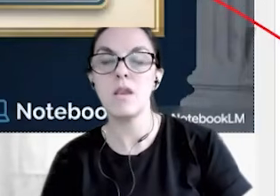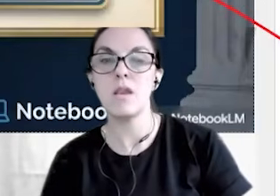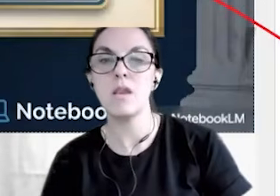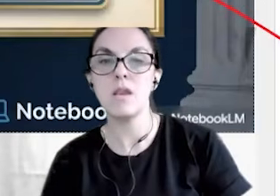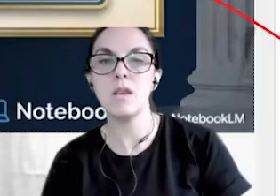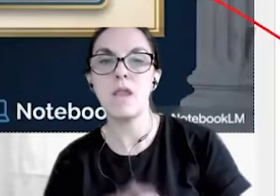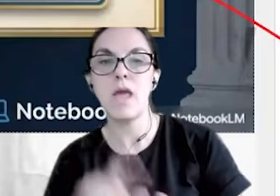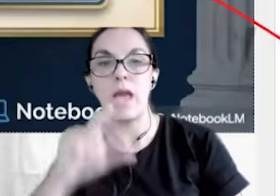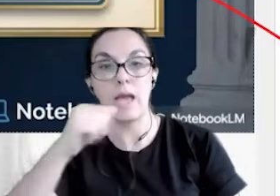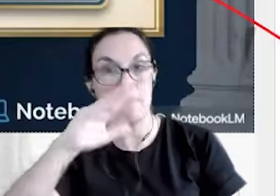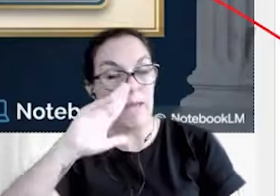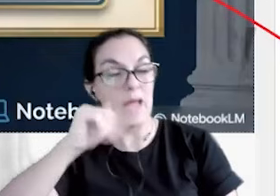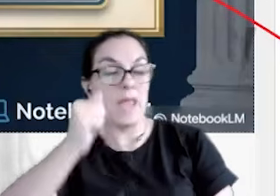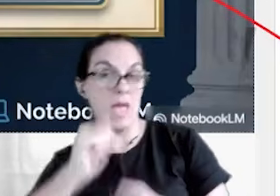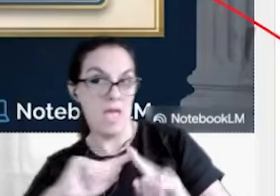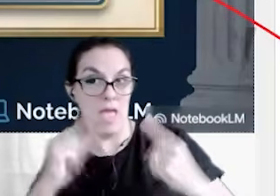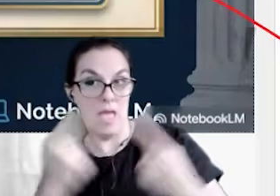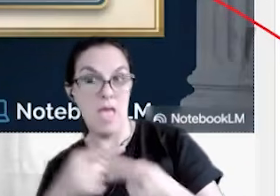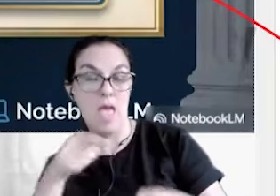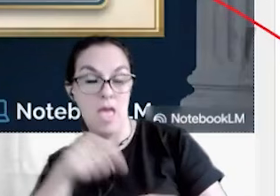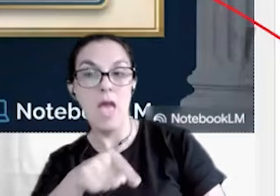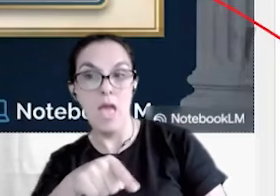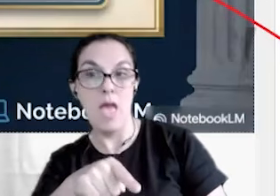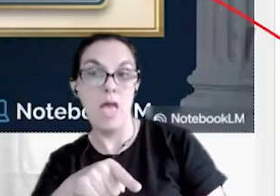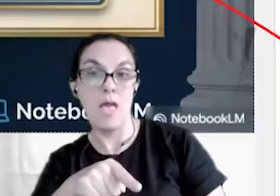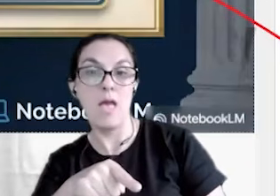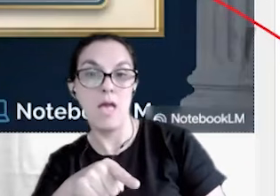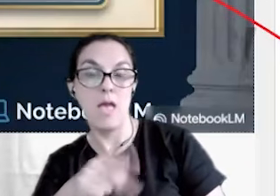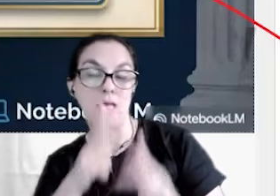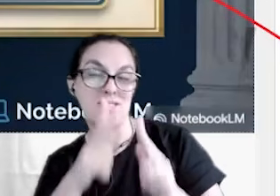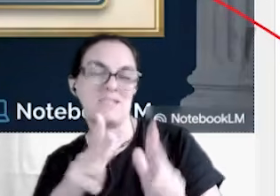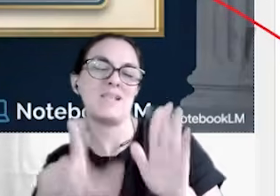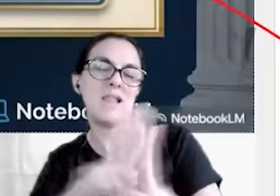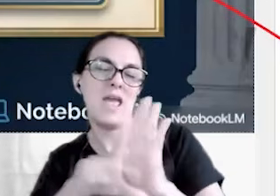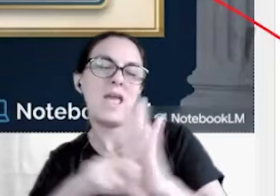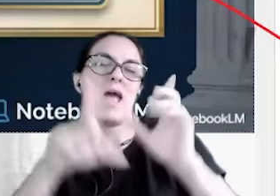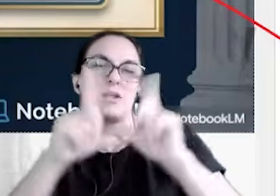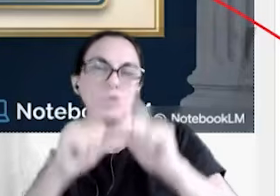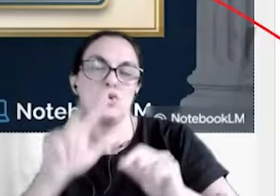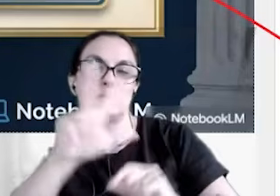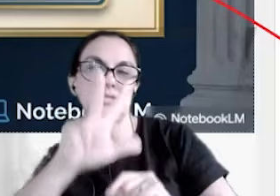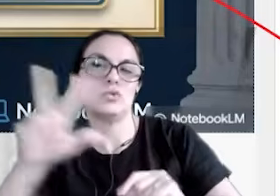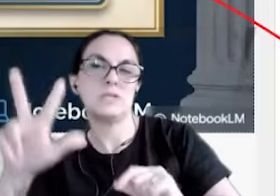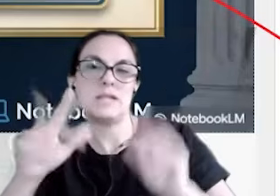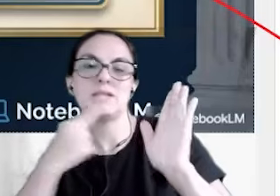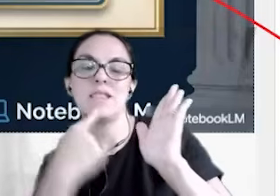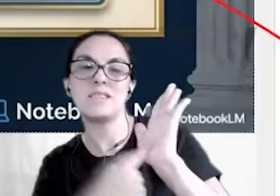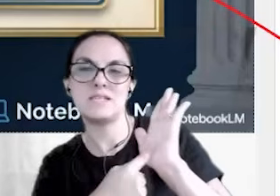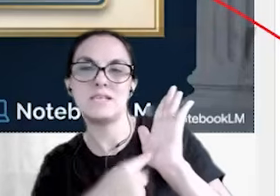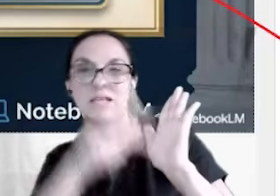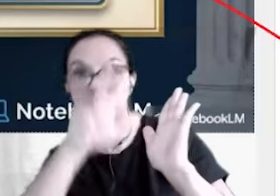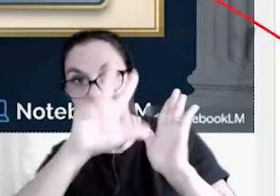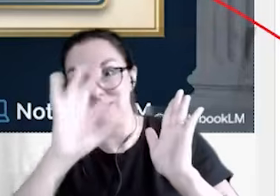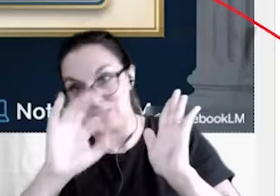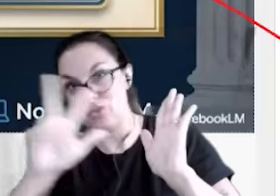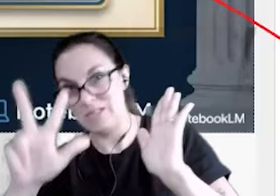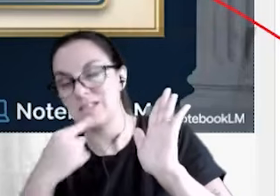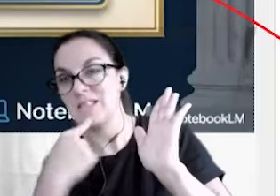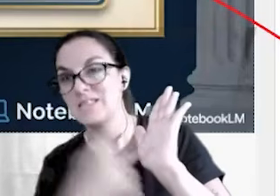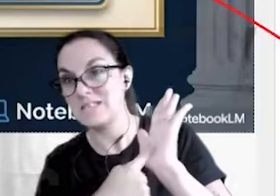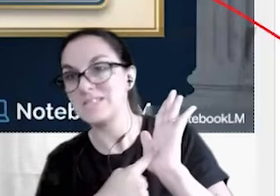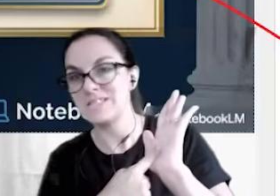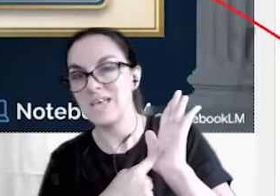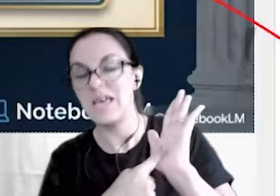decir, si revisamos la ley, en el artículo 303 se estableció una unidad de valor